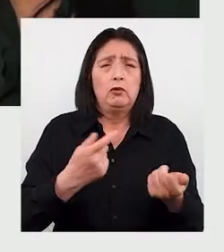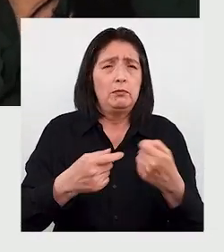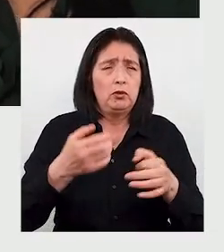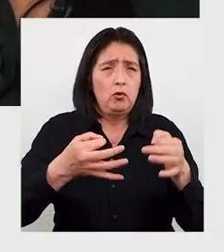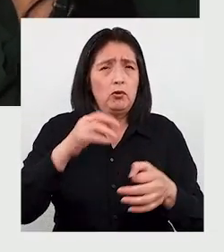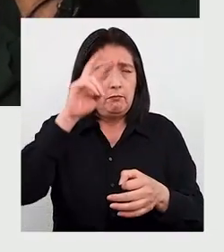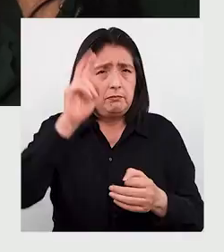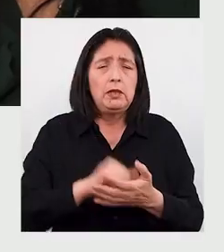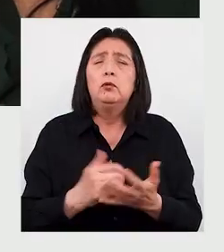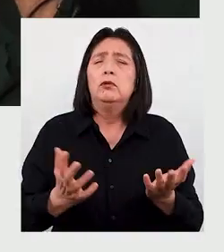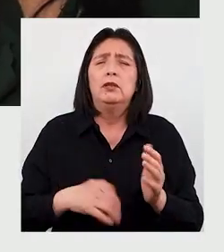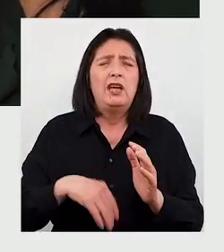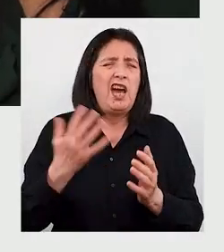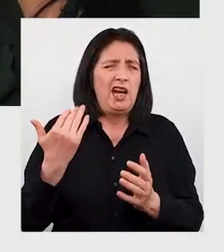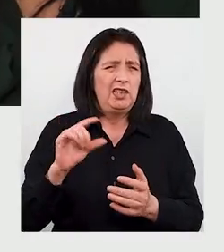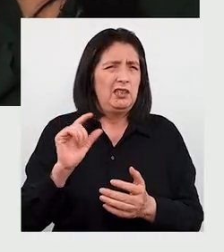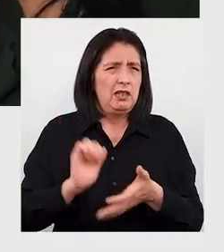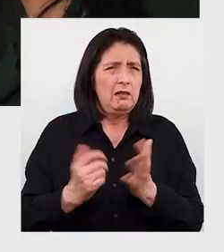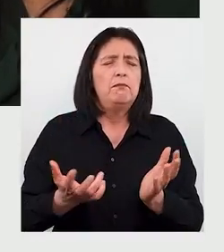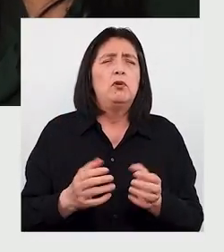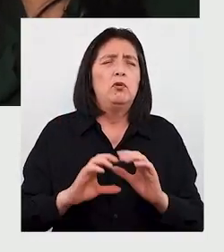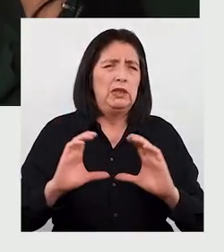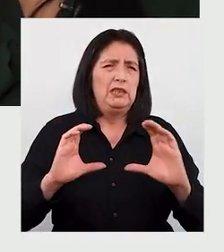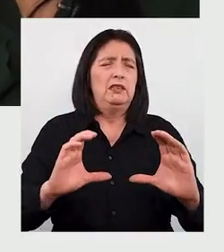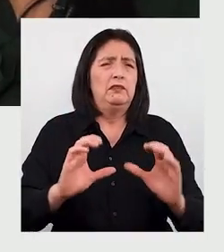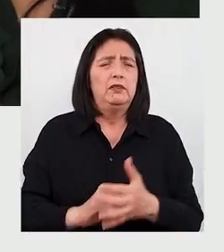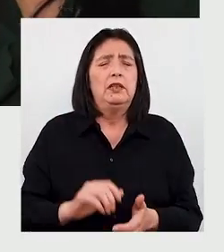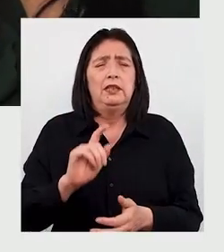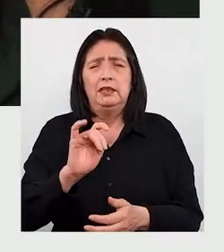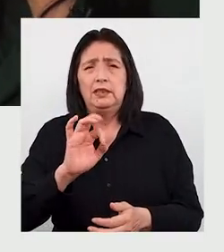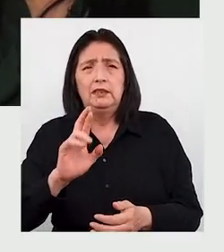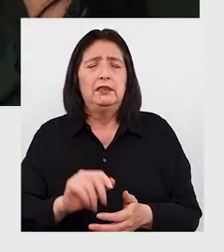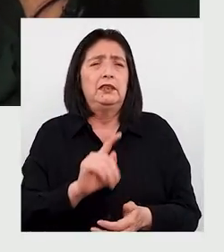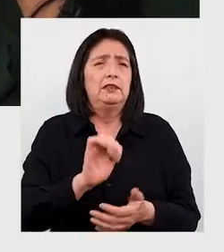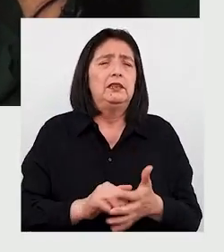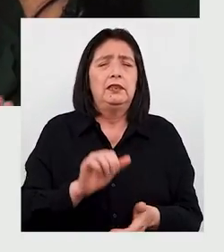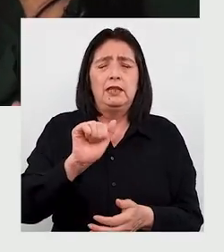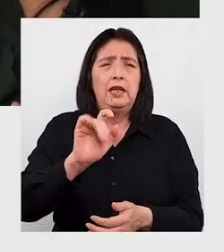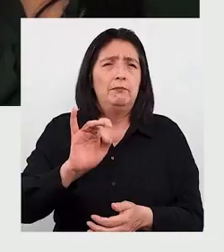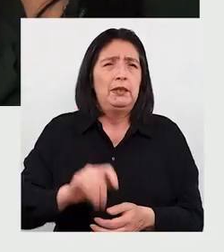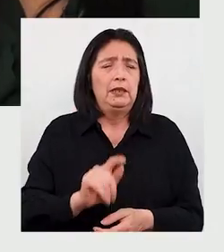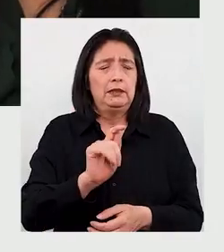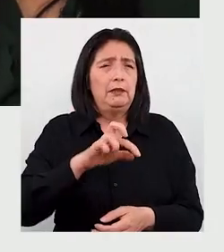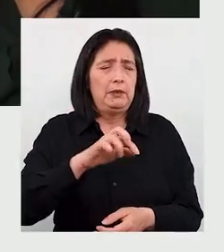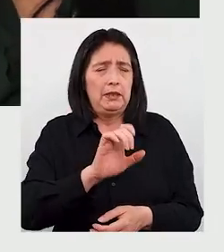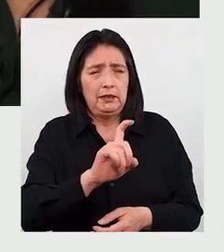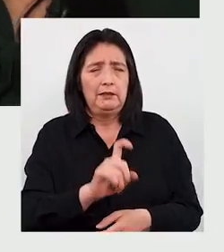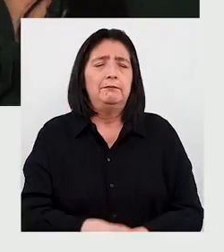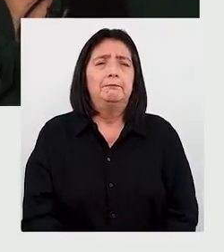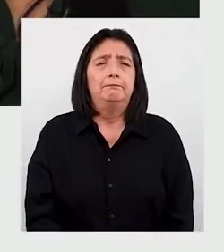justo Perú, siendo las más recientes en recertificar Tandem Textil SAC e Incalpaca TPX